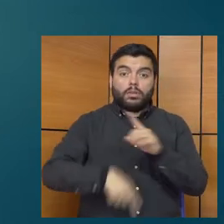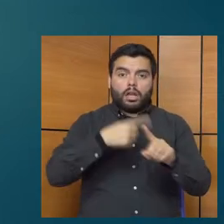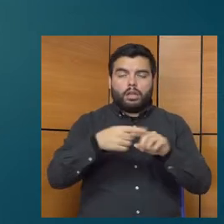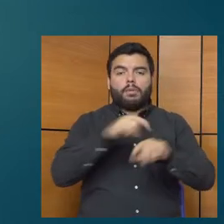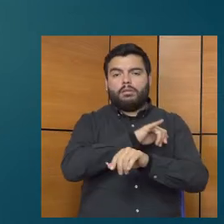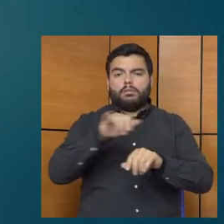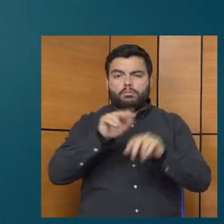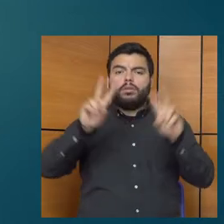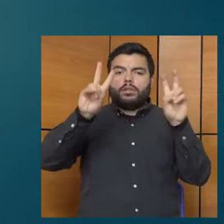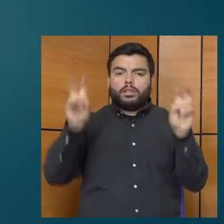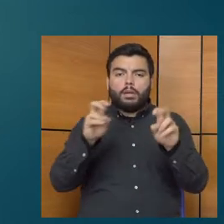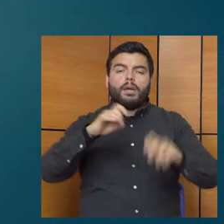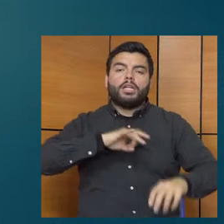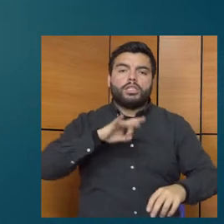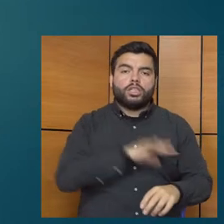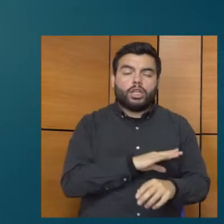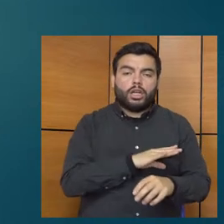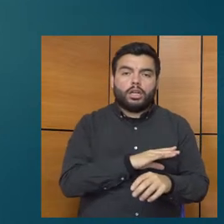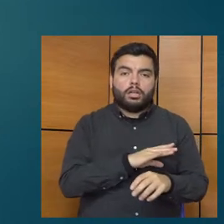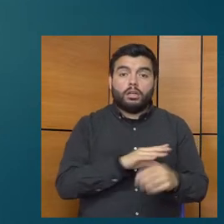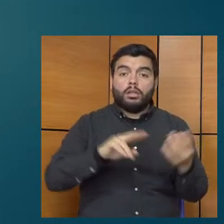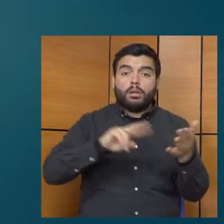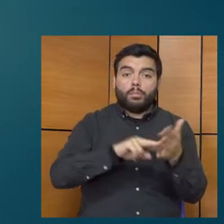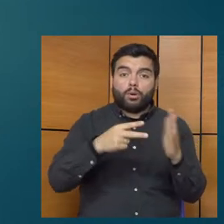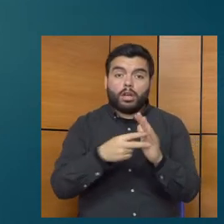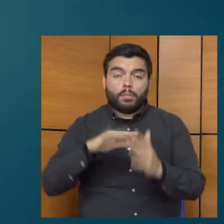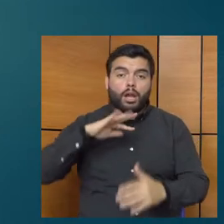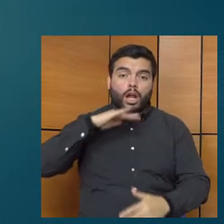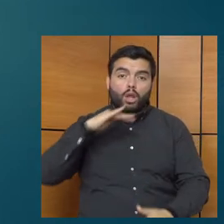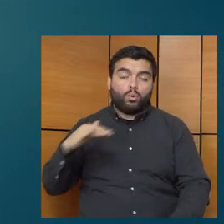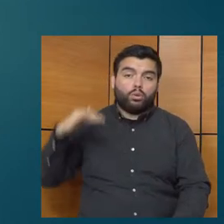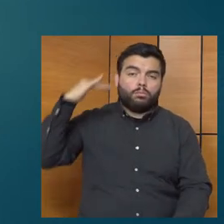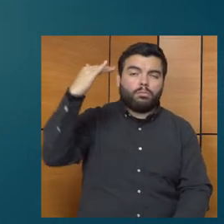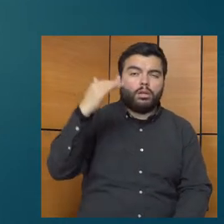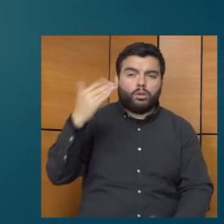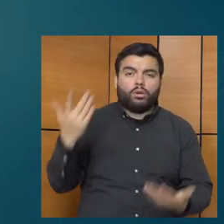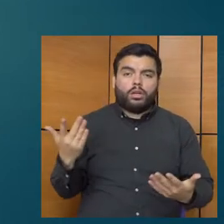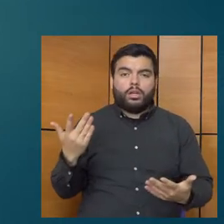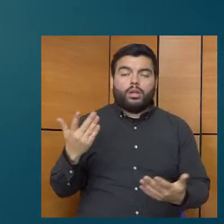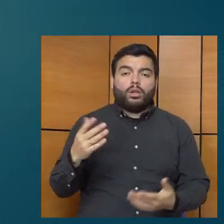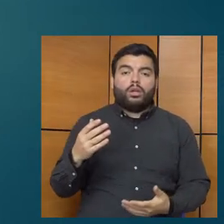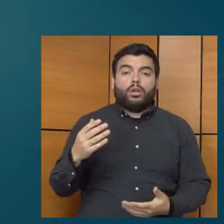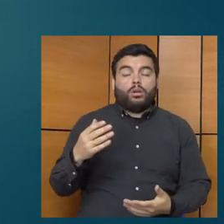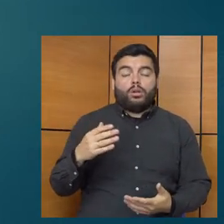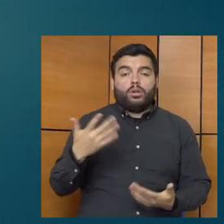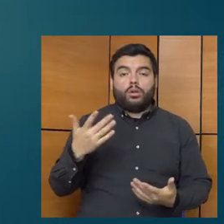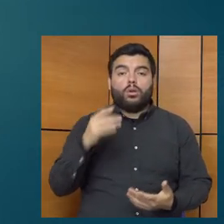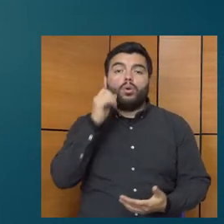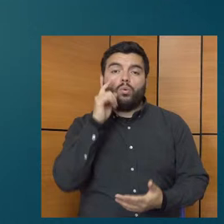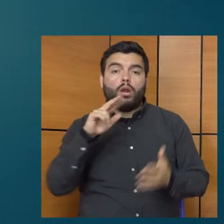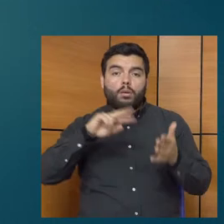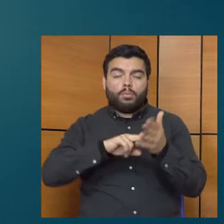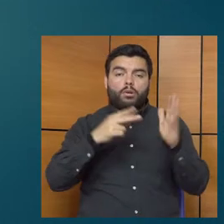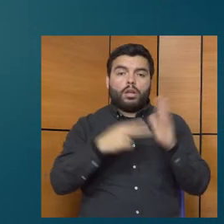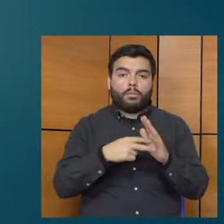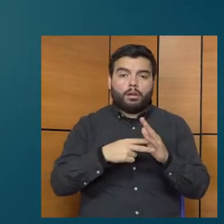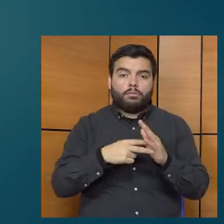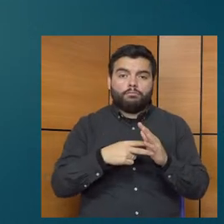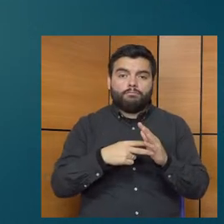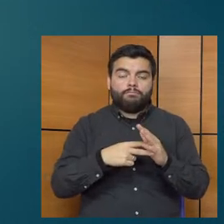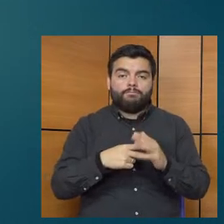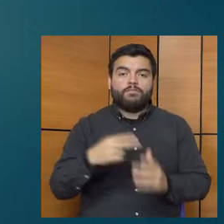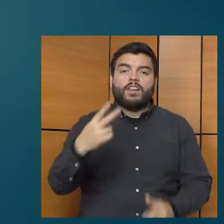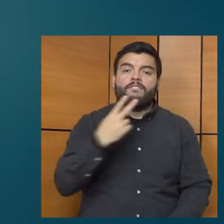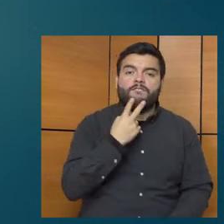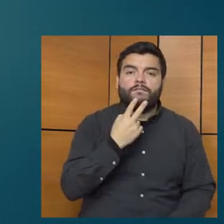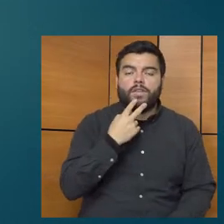concretamente. Otro problema que tiene la tercera edad o que tienen las personas mayores es que cada vez viven más